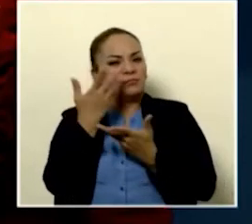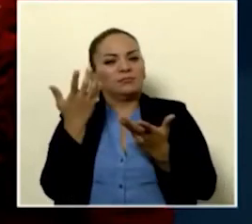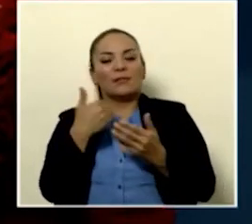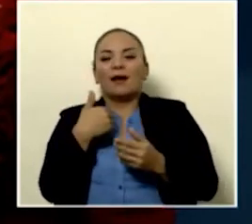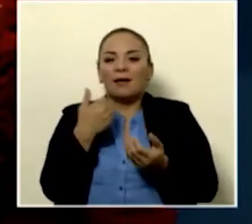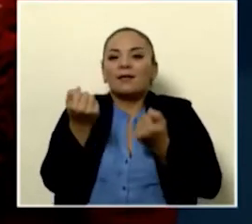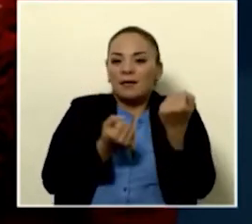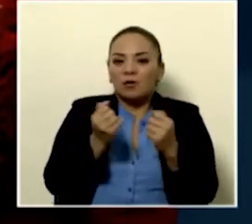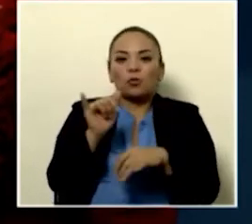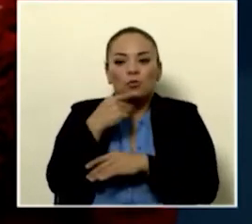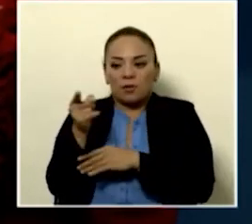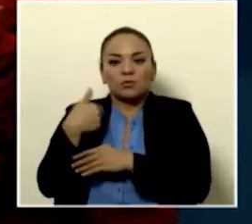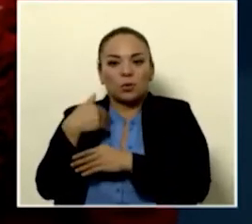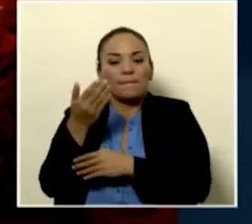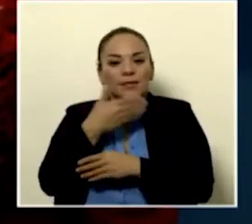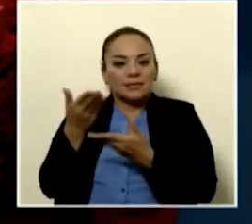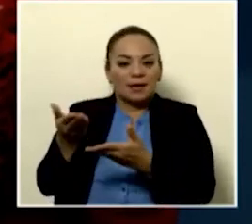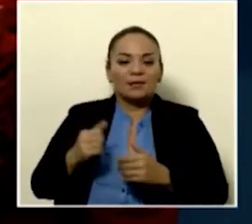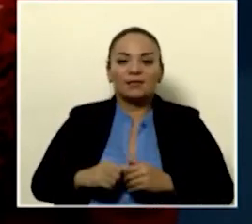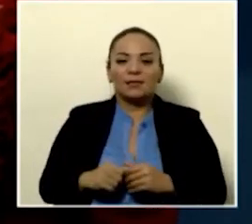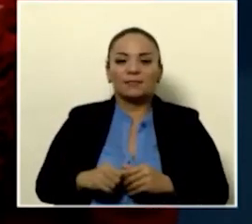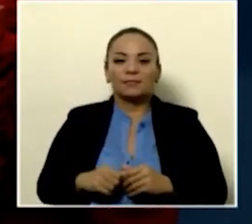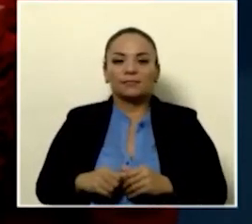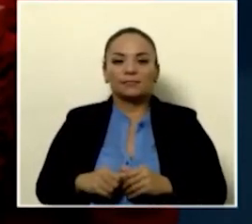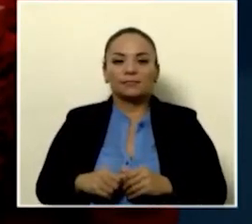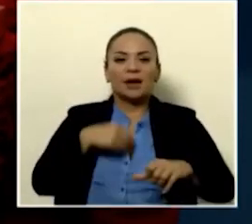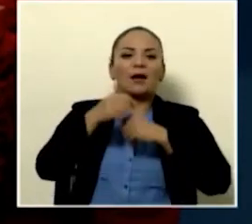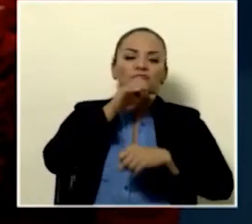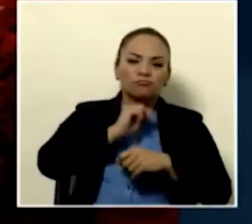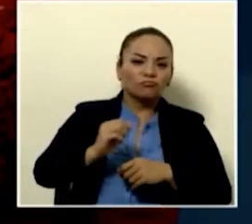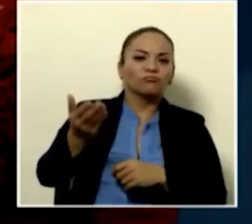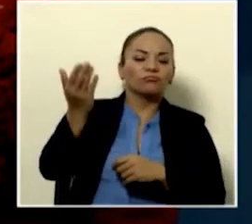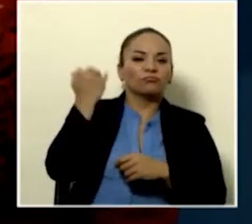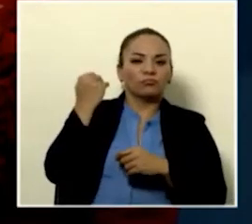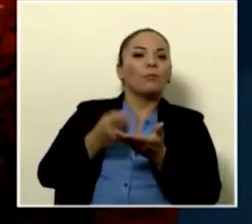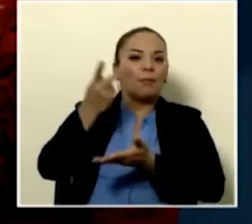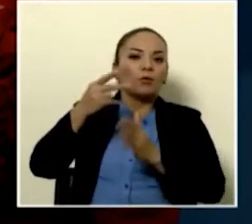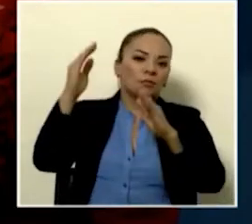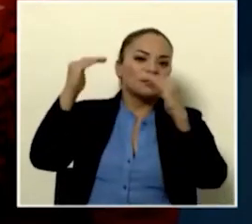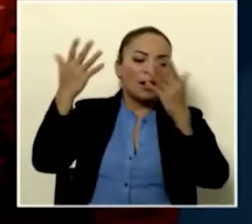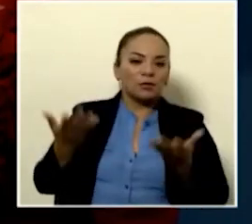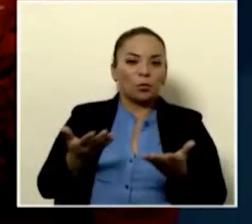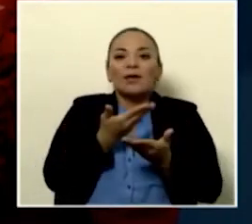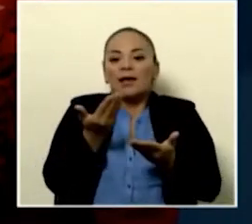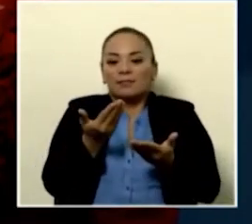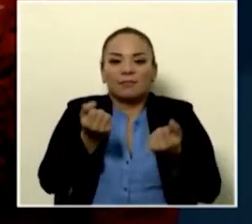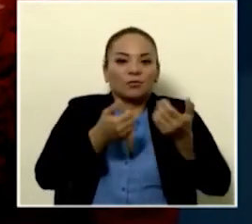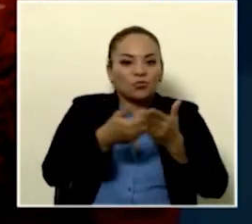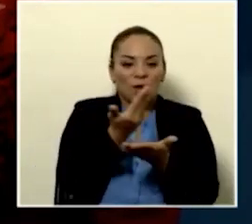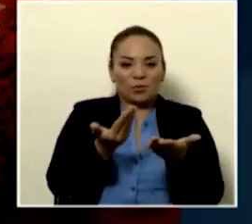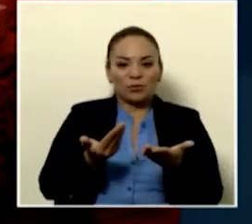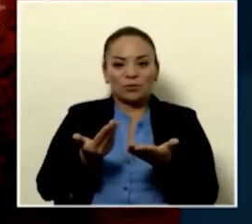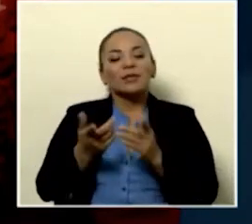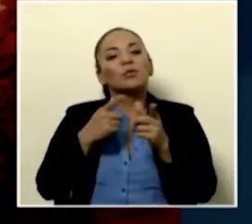como bien lo dijo el señor presidente, que tenían años más antiguos, tenían un valor más alto que los más nuevos. En este